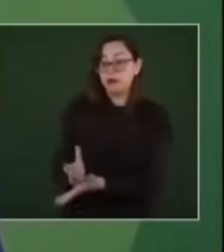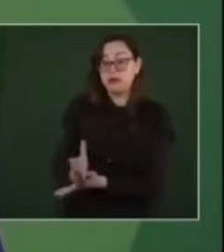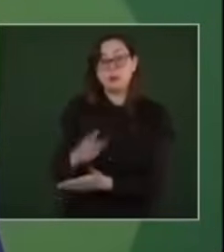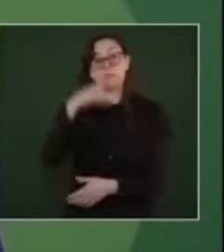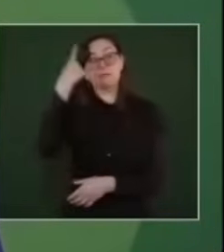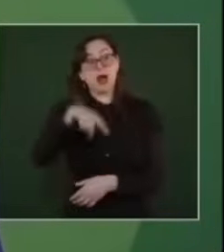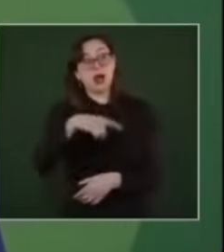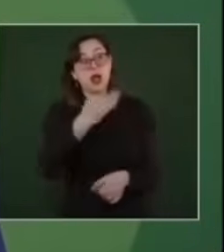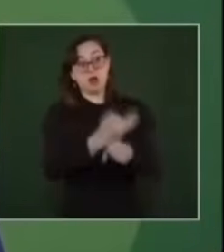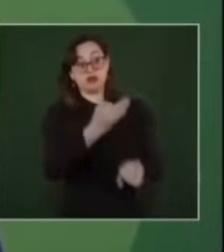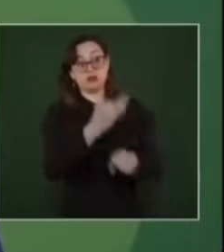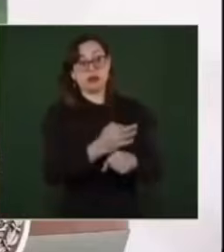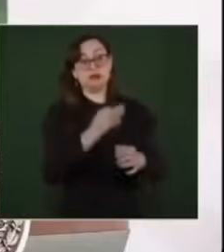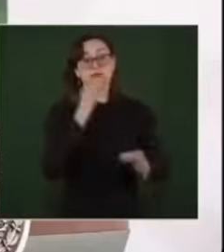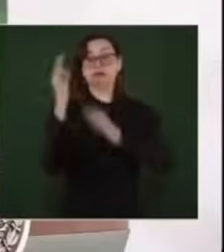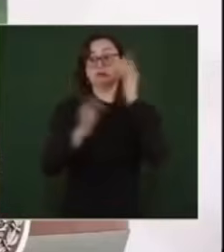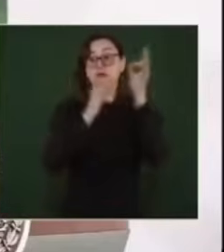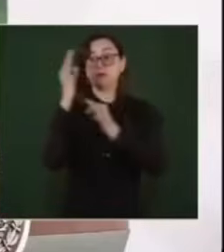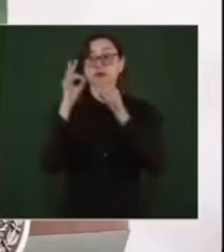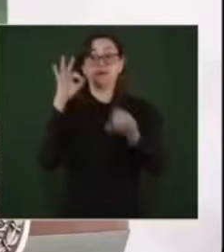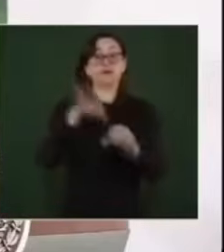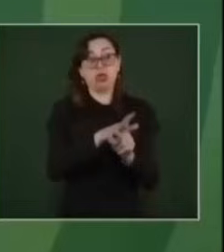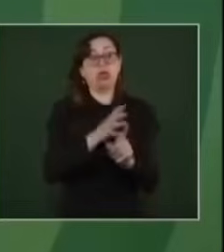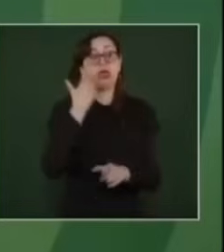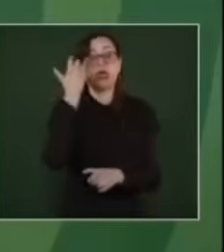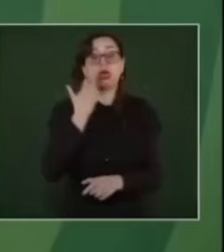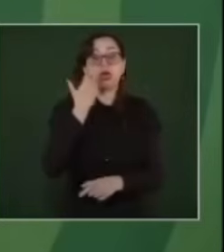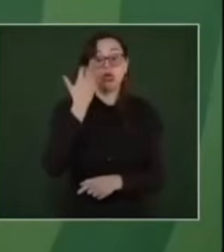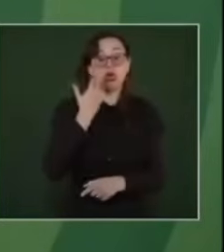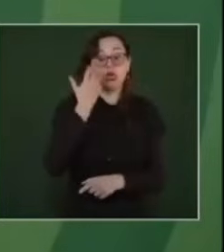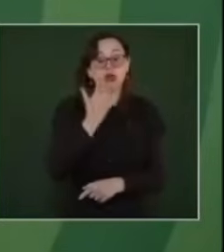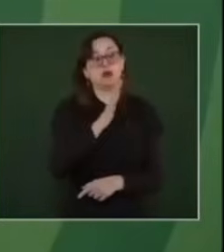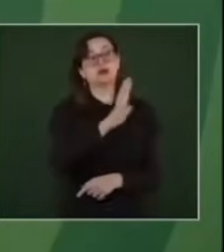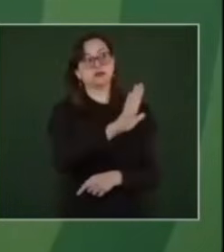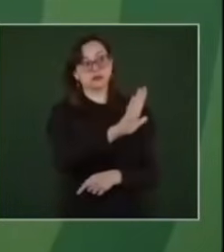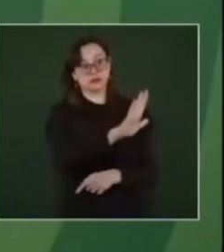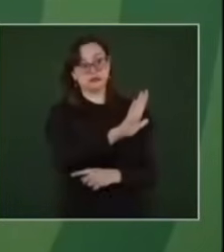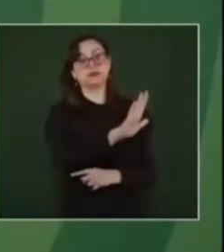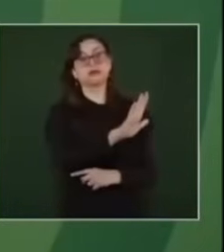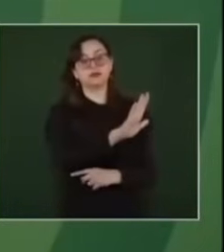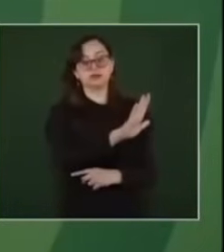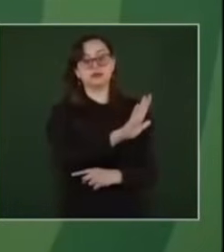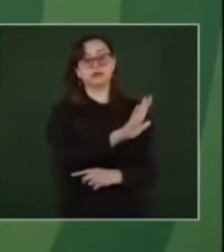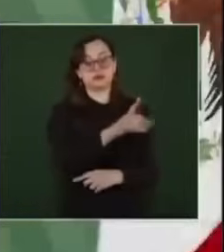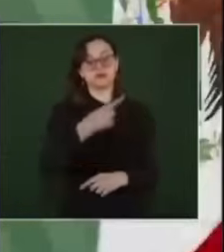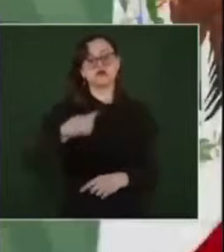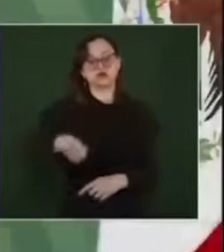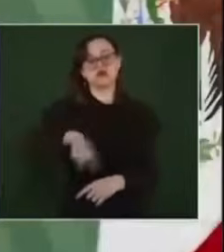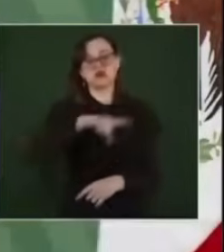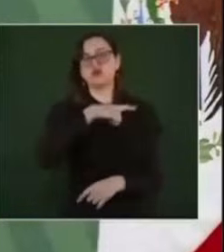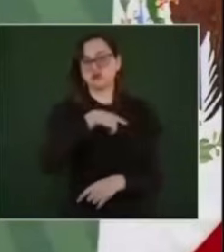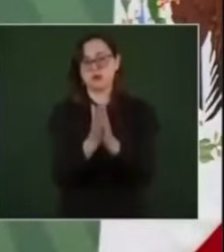propagandísticos electorero politiqueros nosotros vamos a llamar a que no se vote por